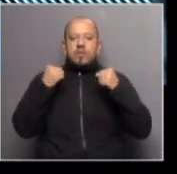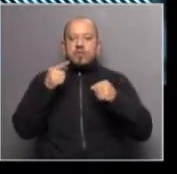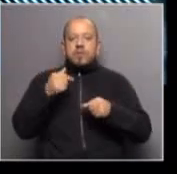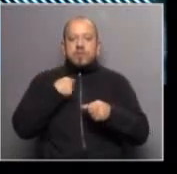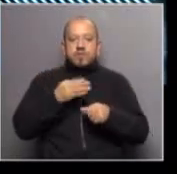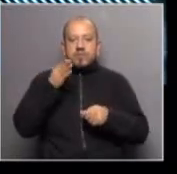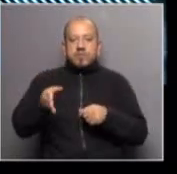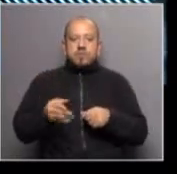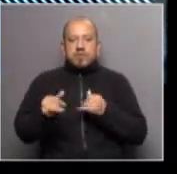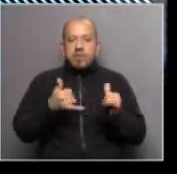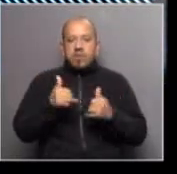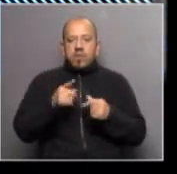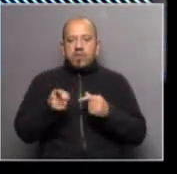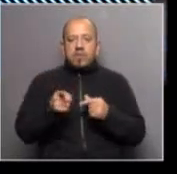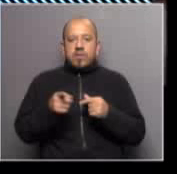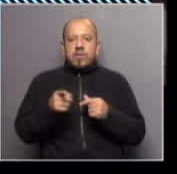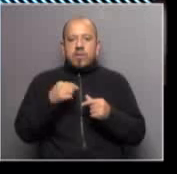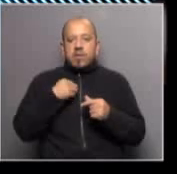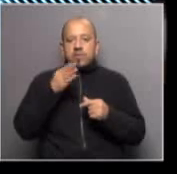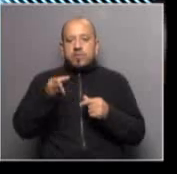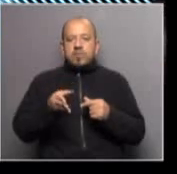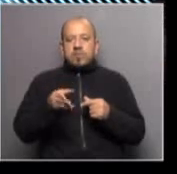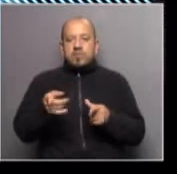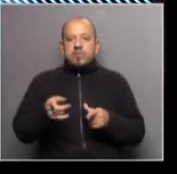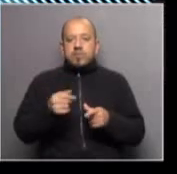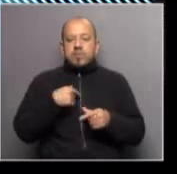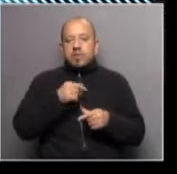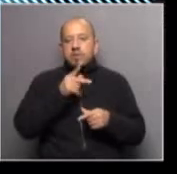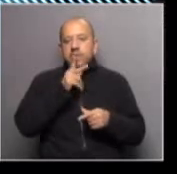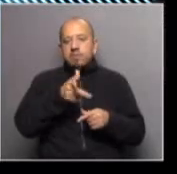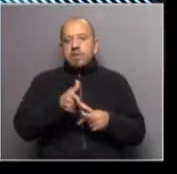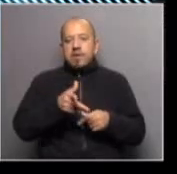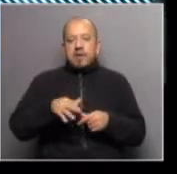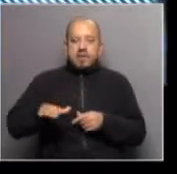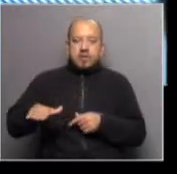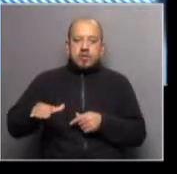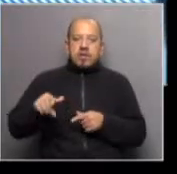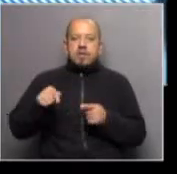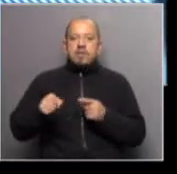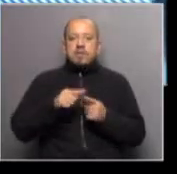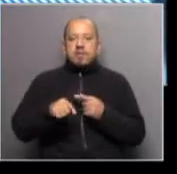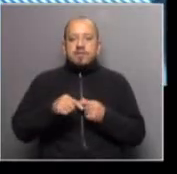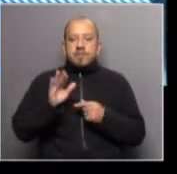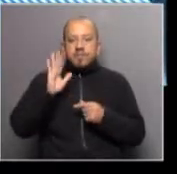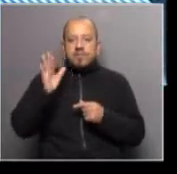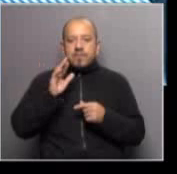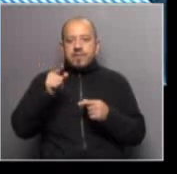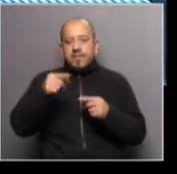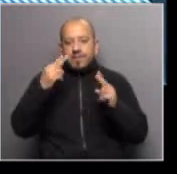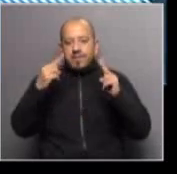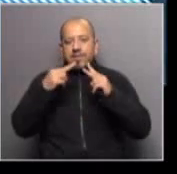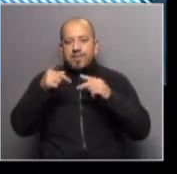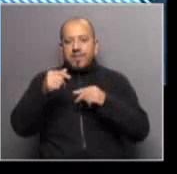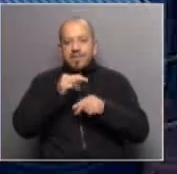donde yo iba a jugar habitualmente y donde sigo yendo ahora a pasear a Nina, a mi hija chica, que le mando saludos, que hoy está mirando la tele. Hola,